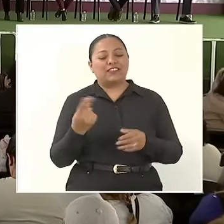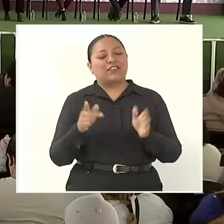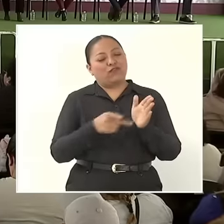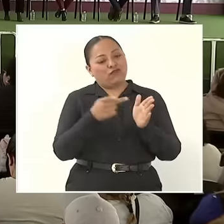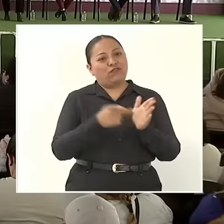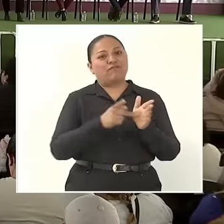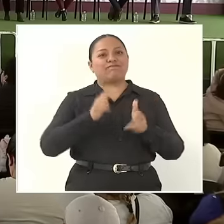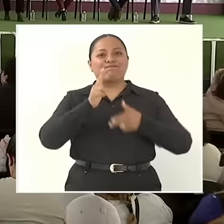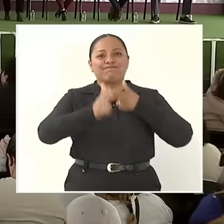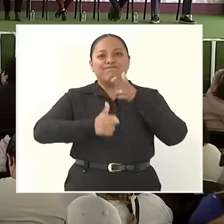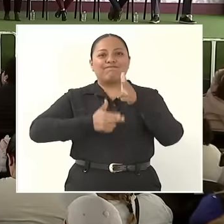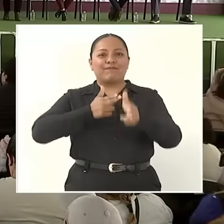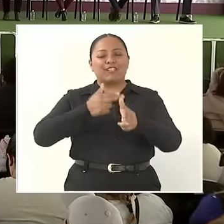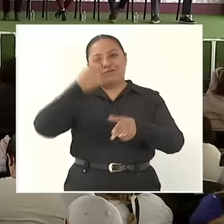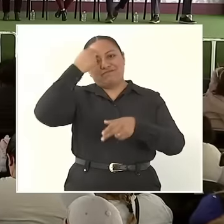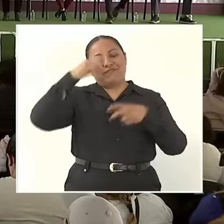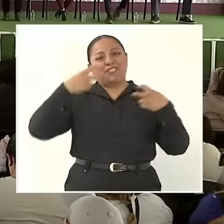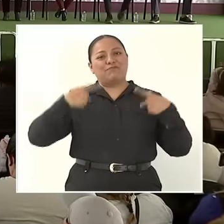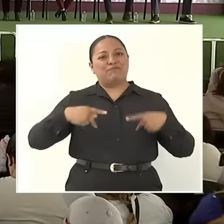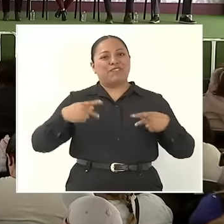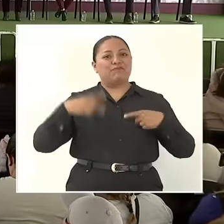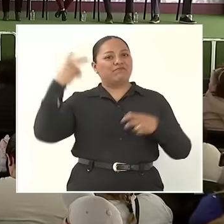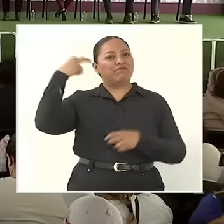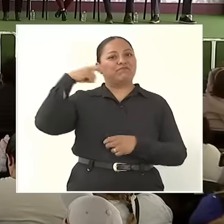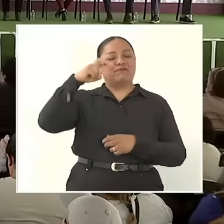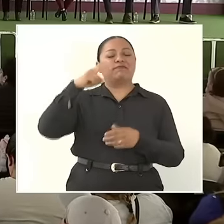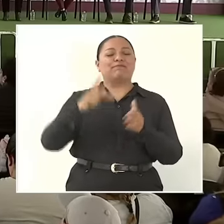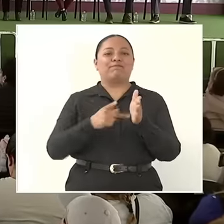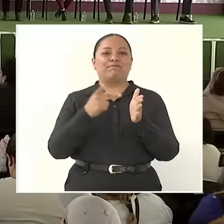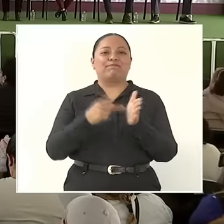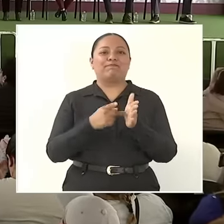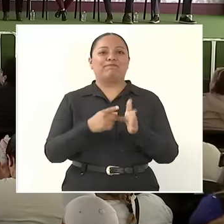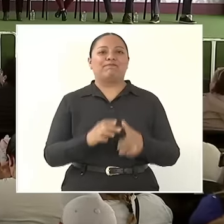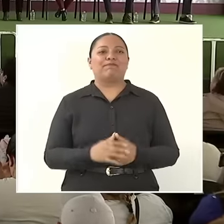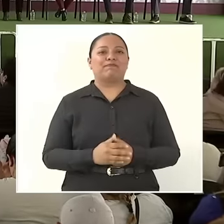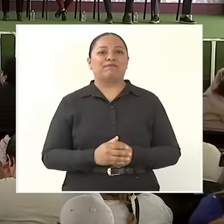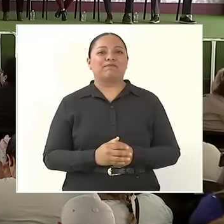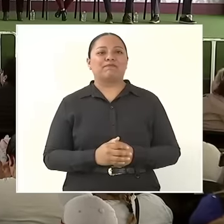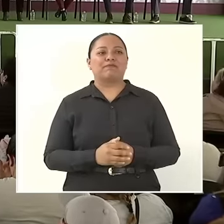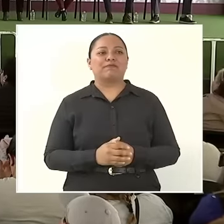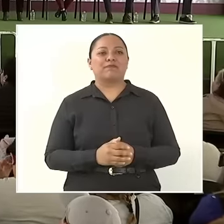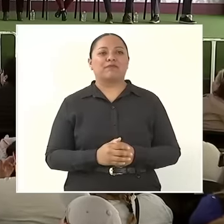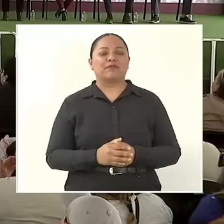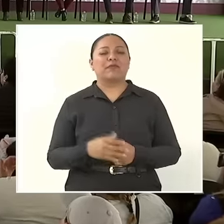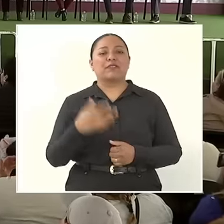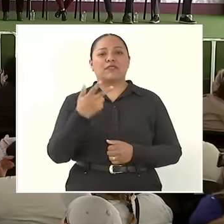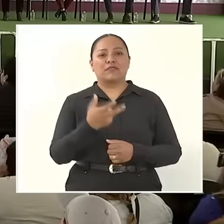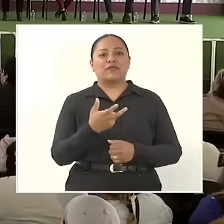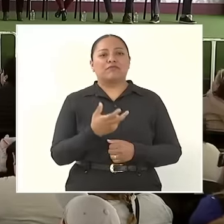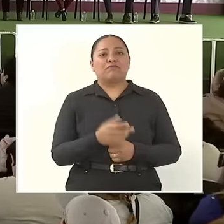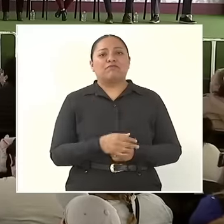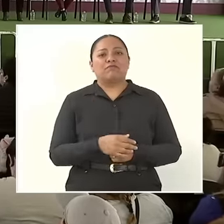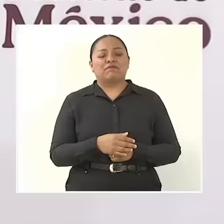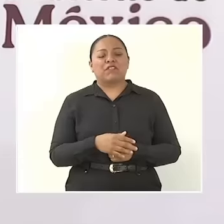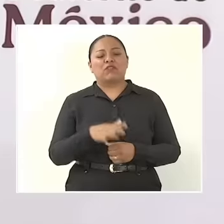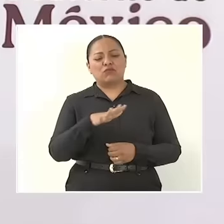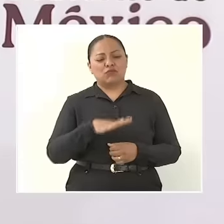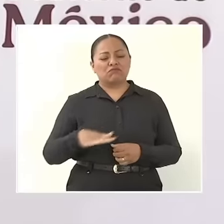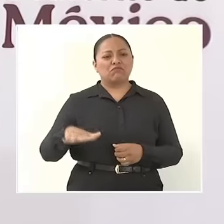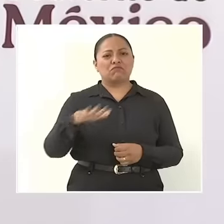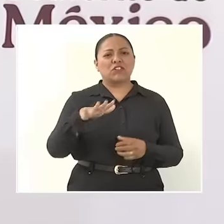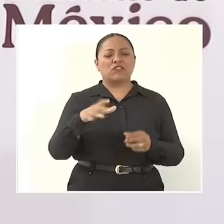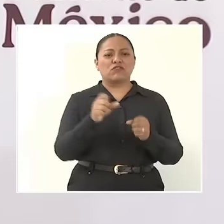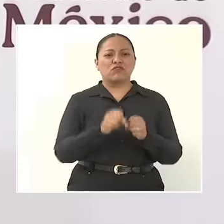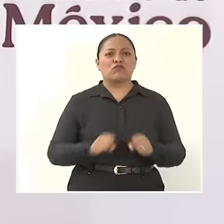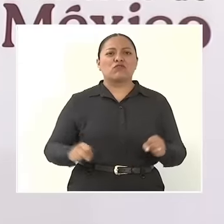pasajeros. Con ello, se consolida este sentido social de disminuir desigualdades,